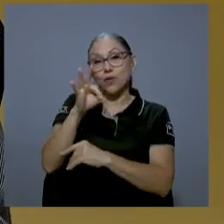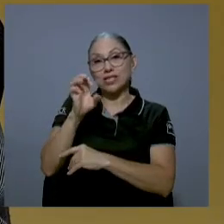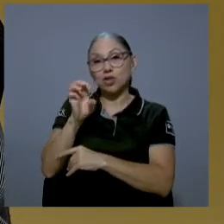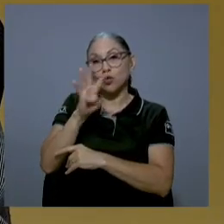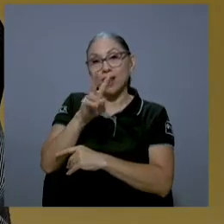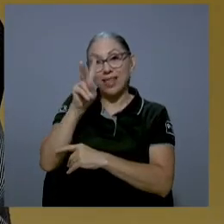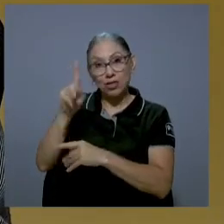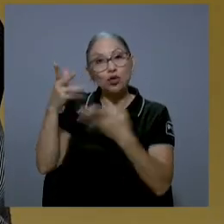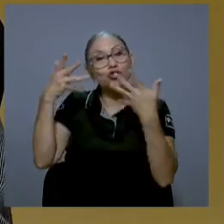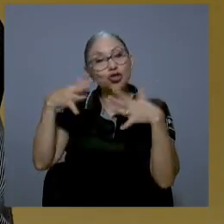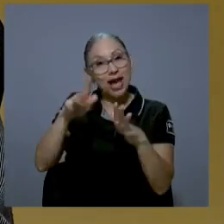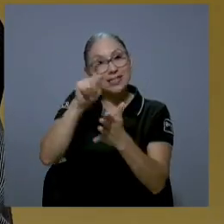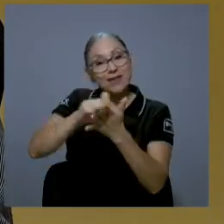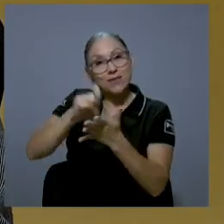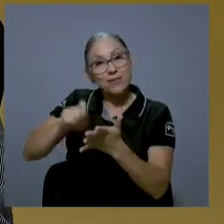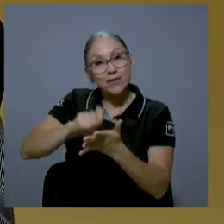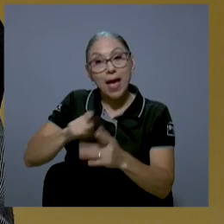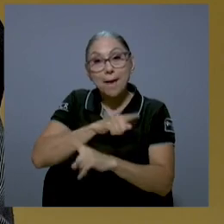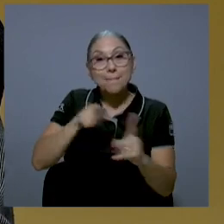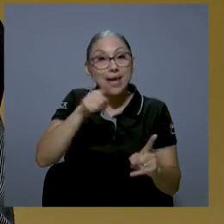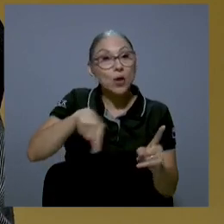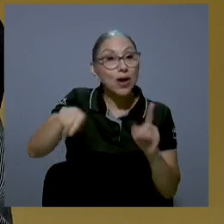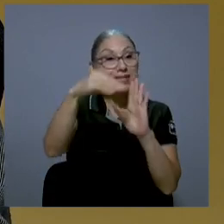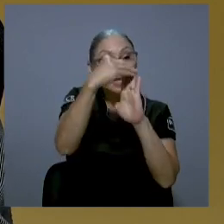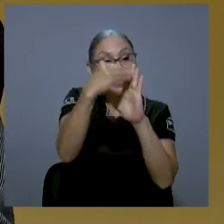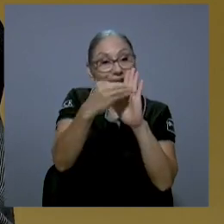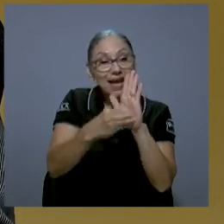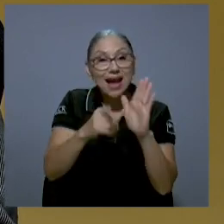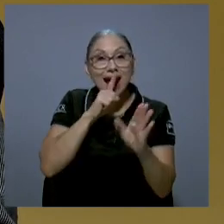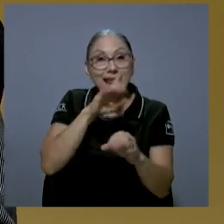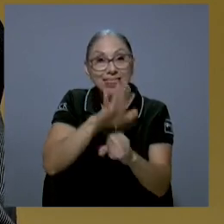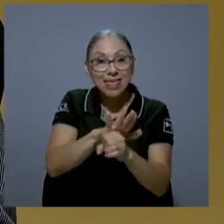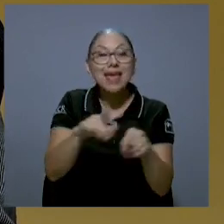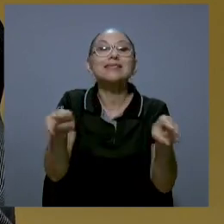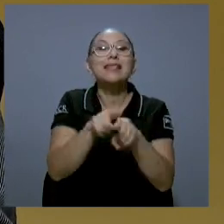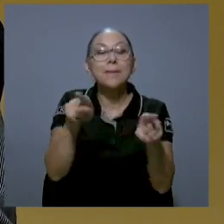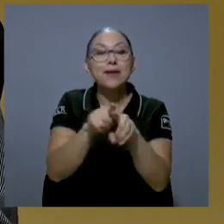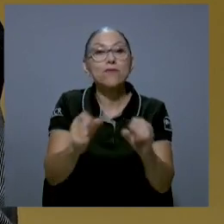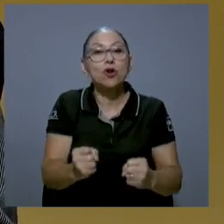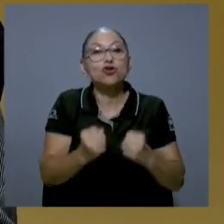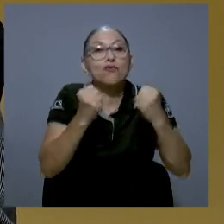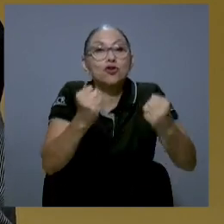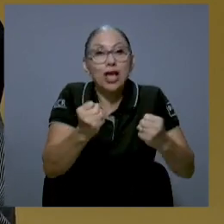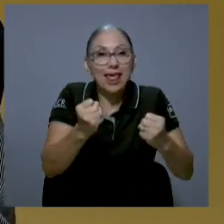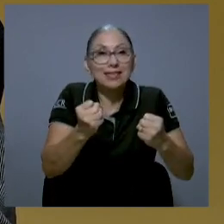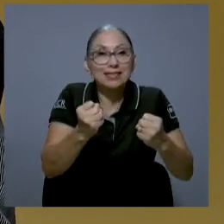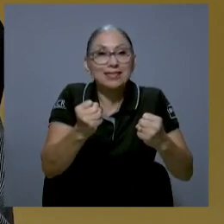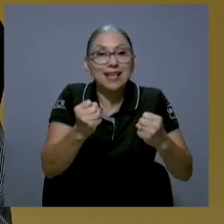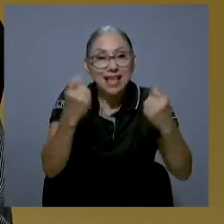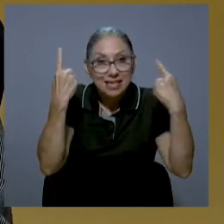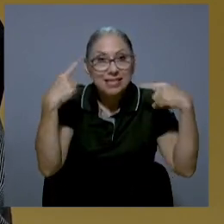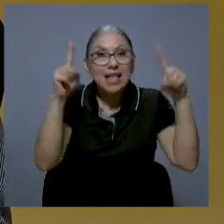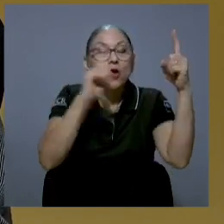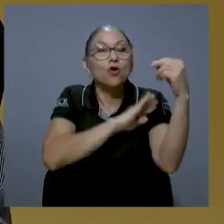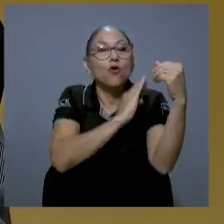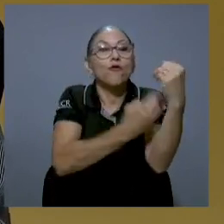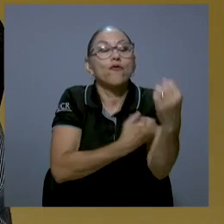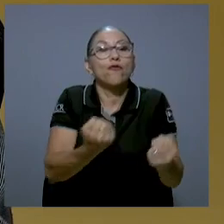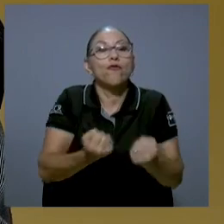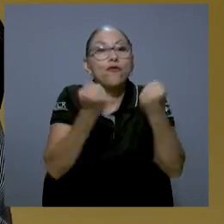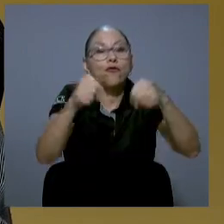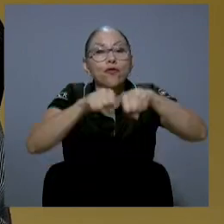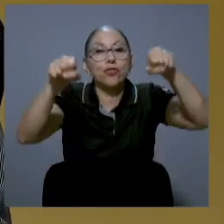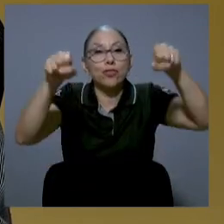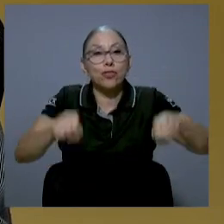estas garantías fueron reforzadas también, con lo cual se logró un fortalecimiento del régimen de los